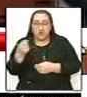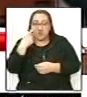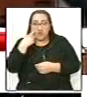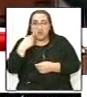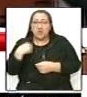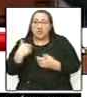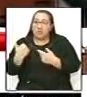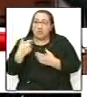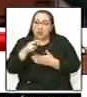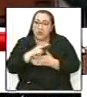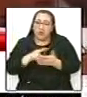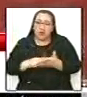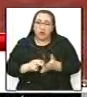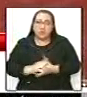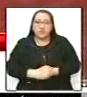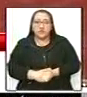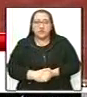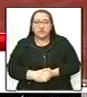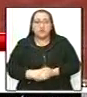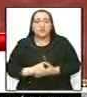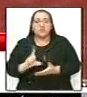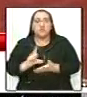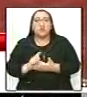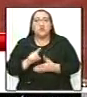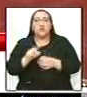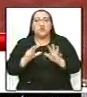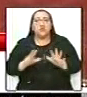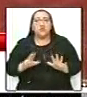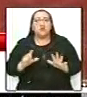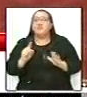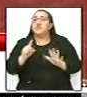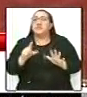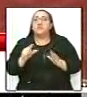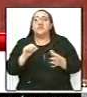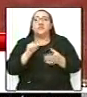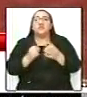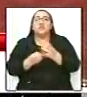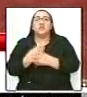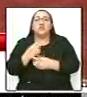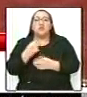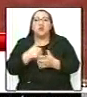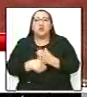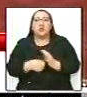relator, de lectura. Lima, 17 de septiembre de 2018, oficio